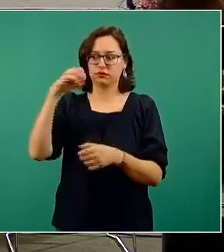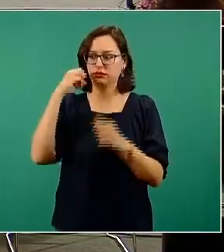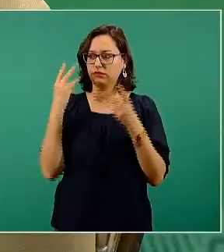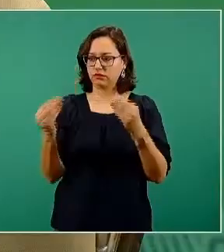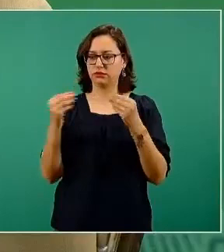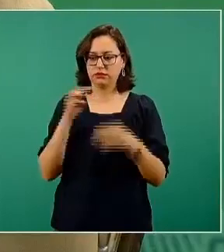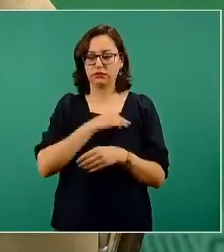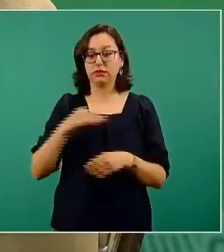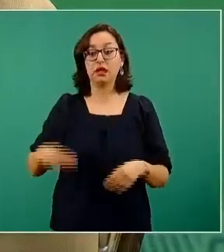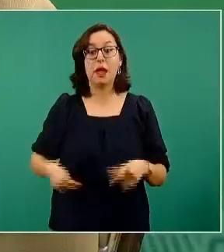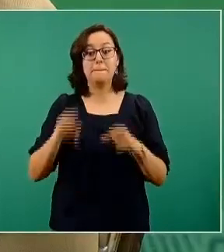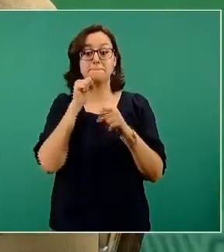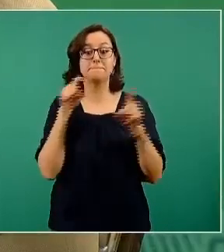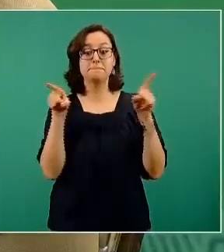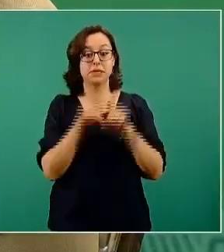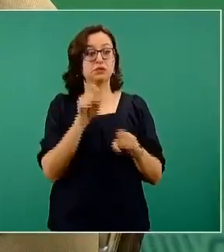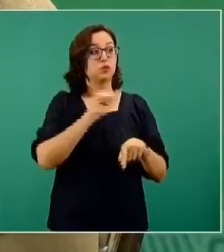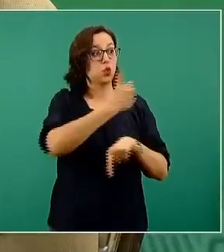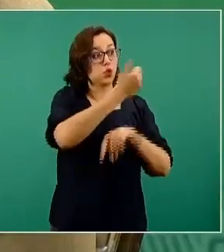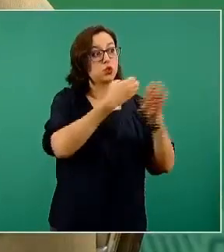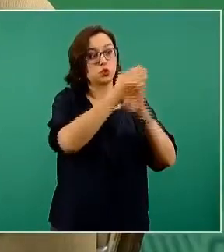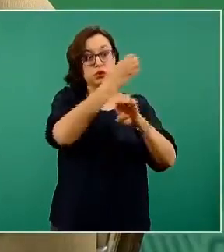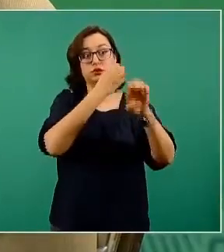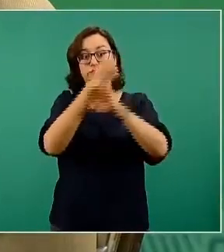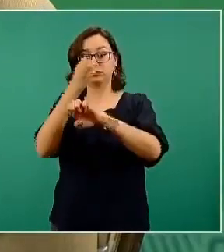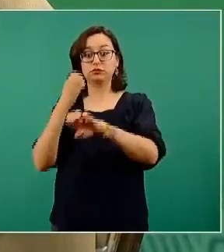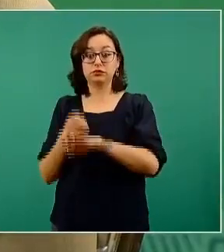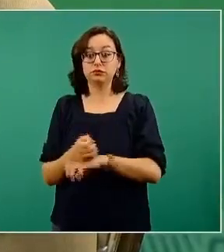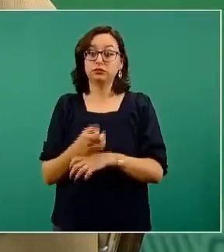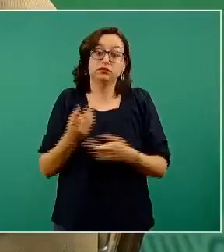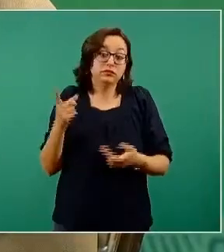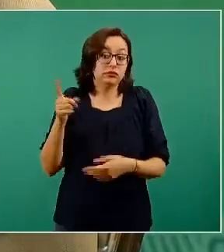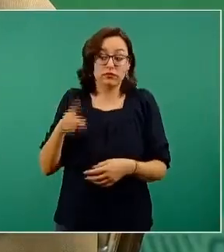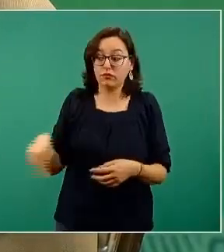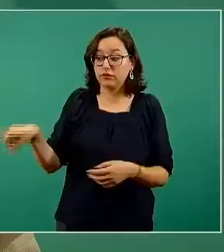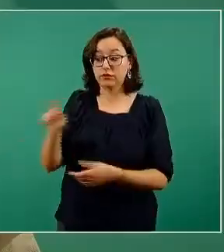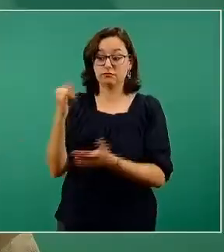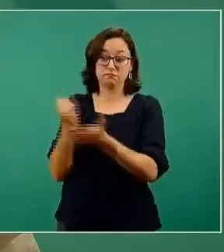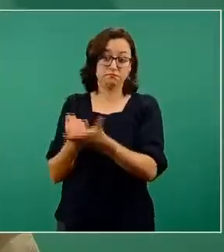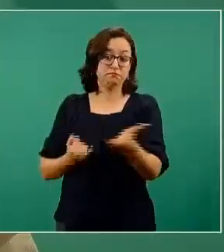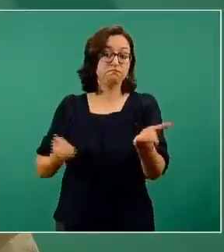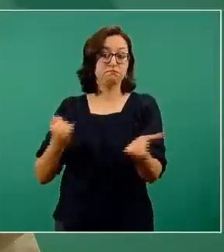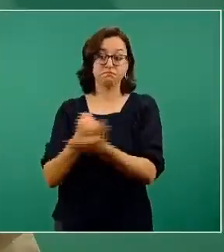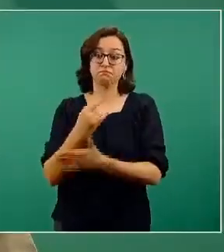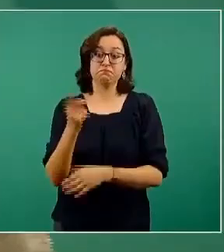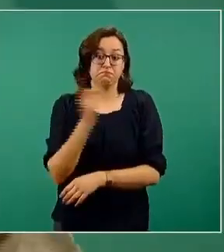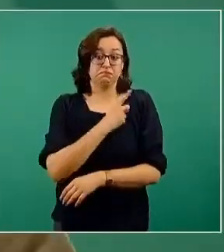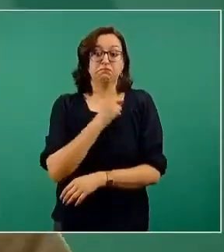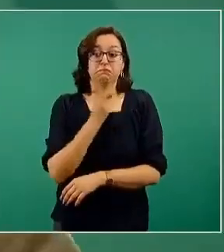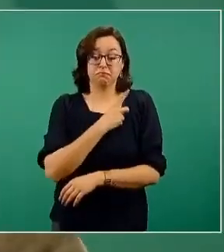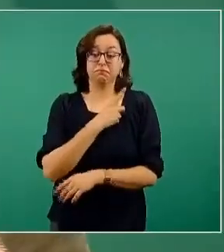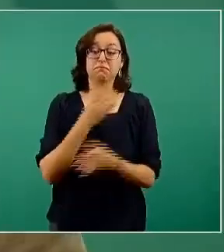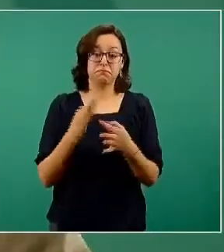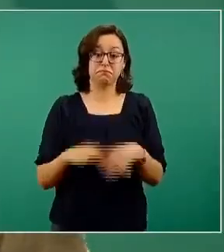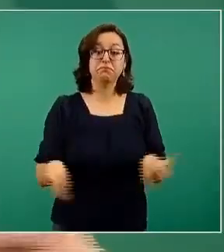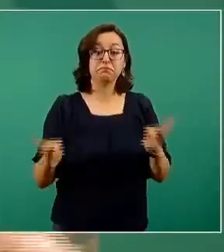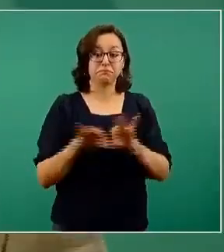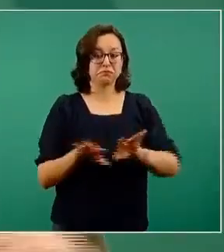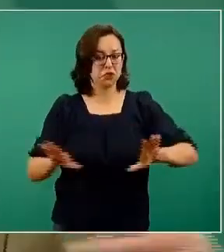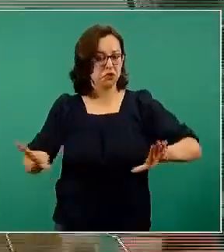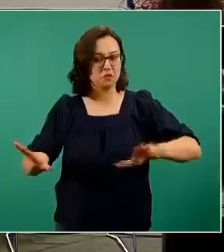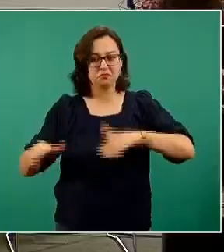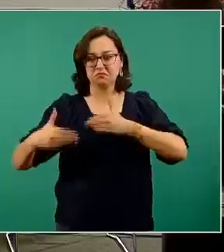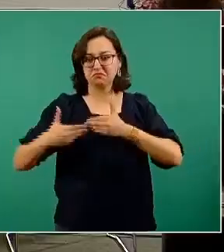en Oaxaca, en muchos, pues sí, han tomado decisiones comunitarias muy importantes, digo, también, y de cerrar y de no